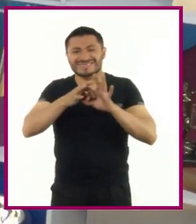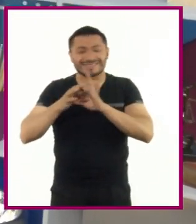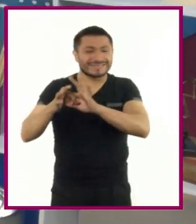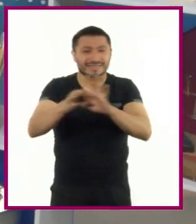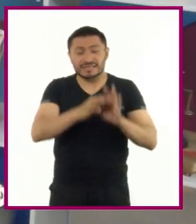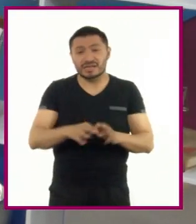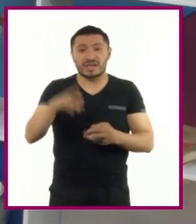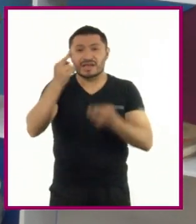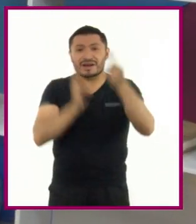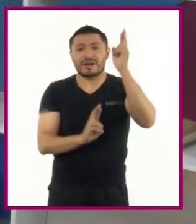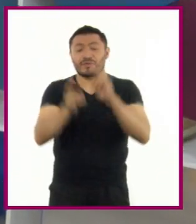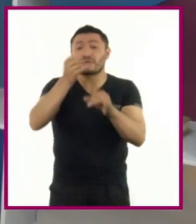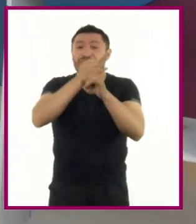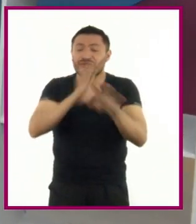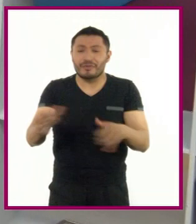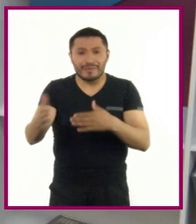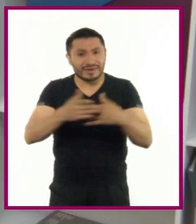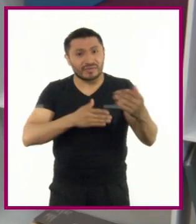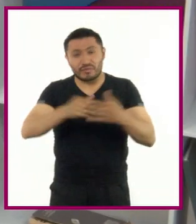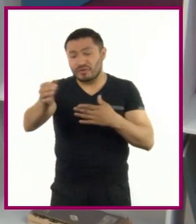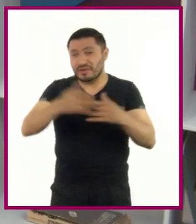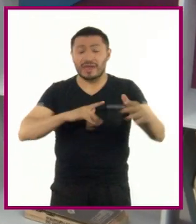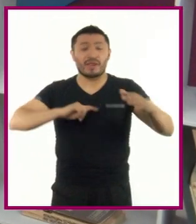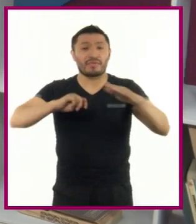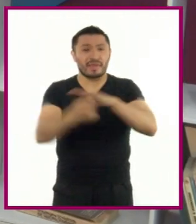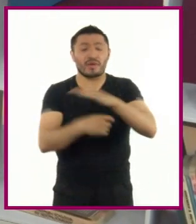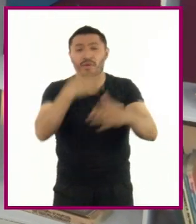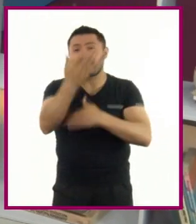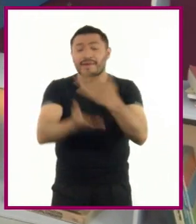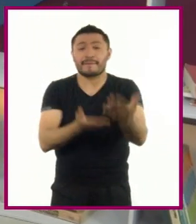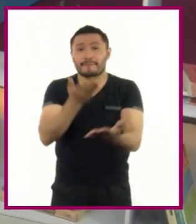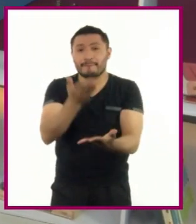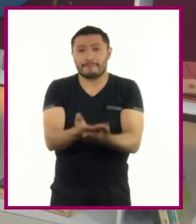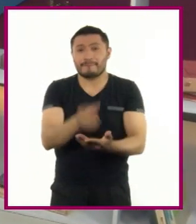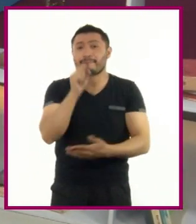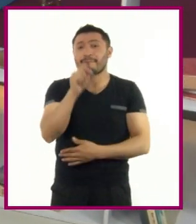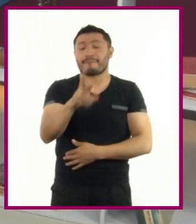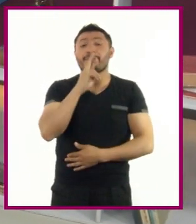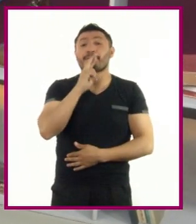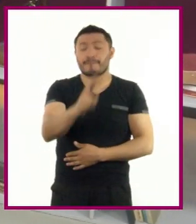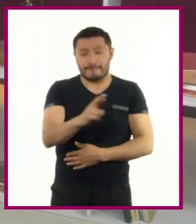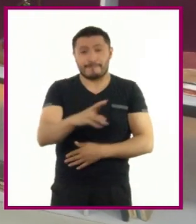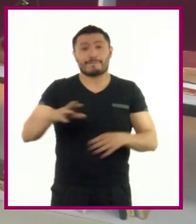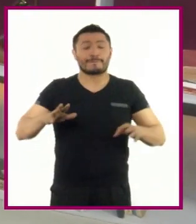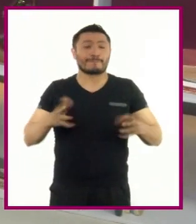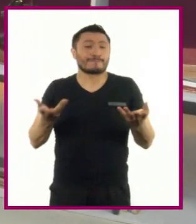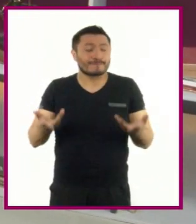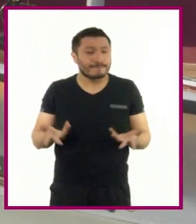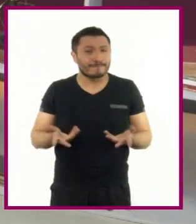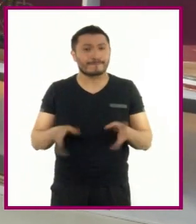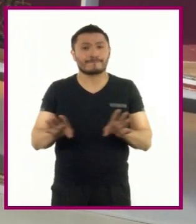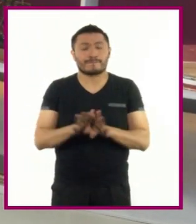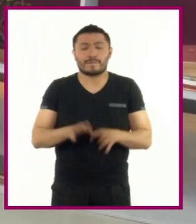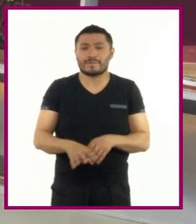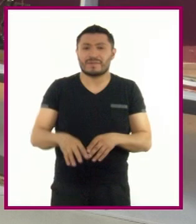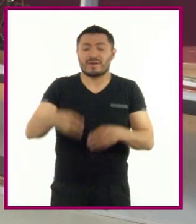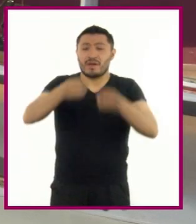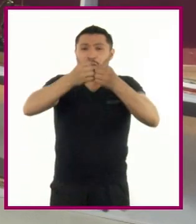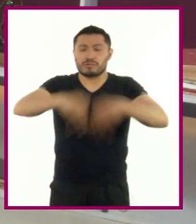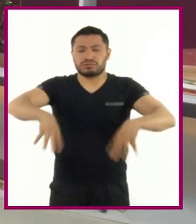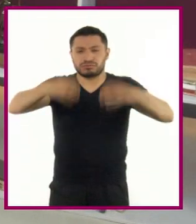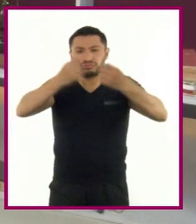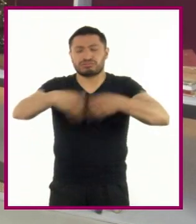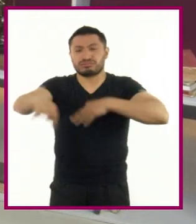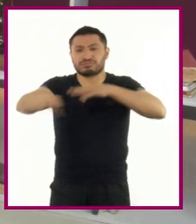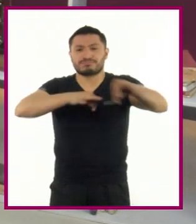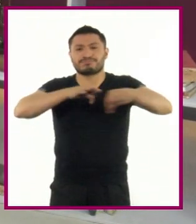en la información, la tecnología, los servicios, pero también la respuesta a la consecuente y muy dolorosa pérdida de empleos